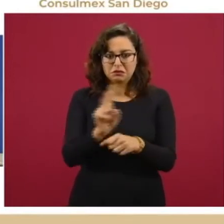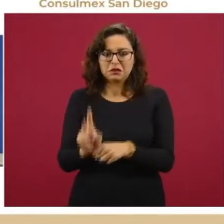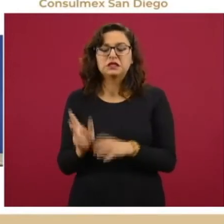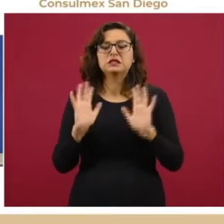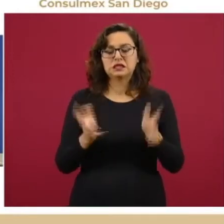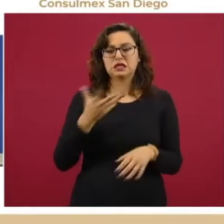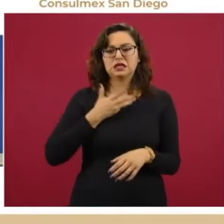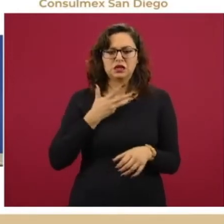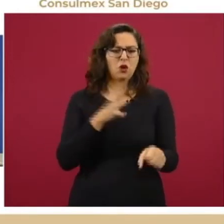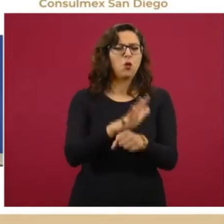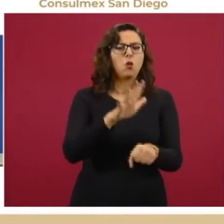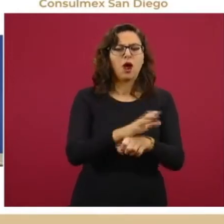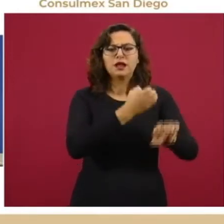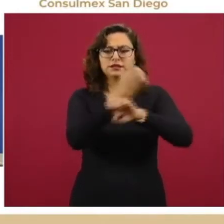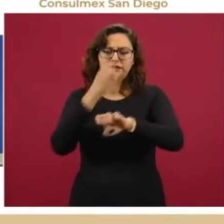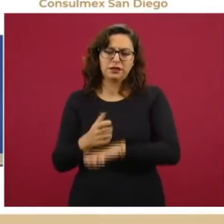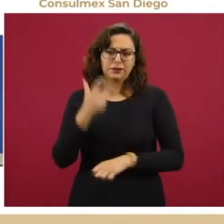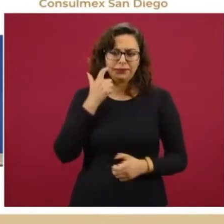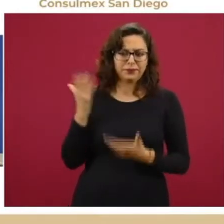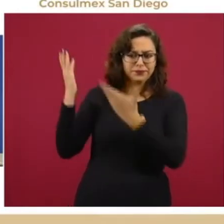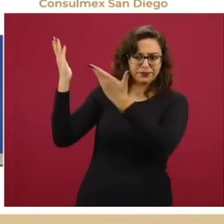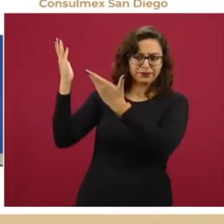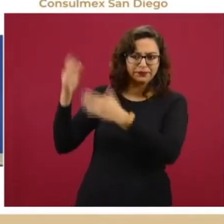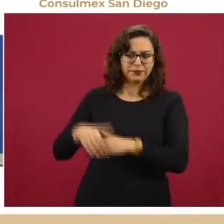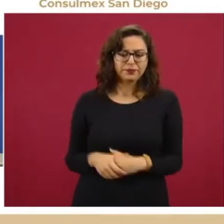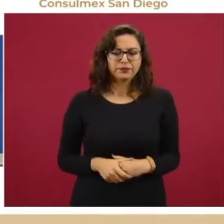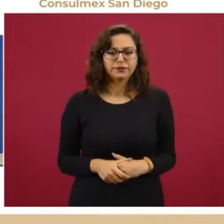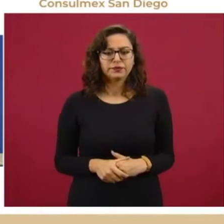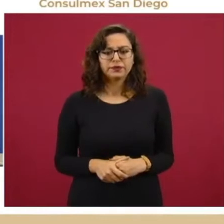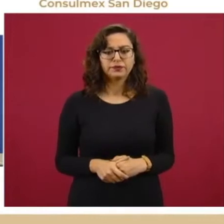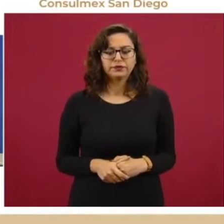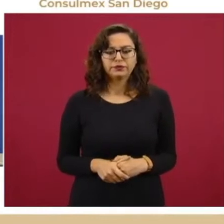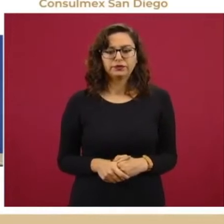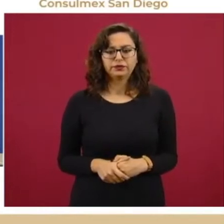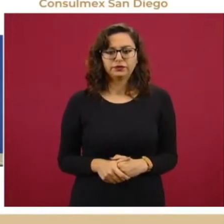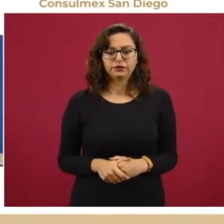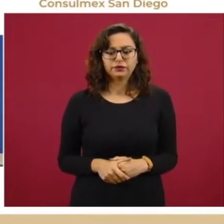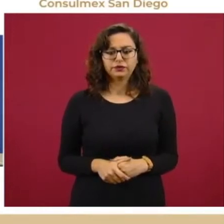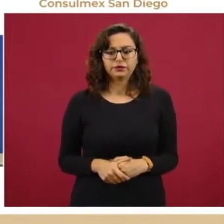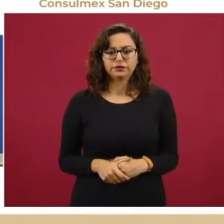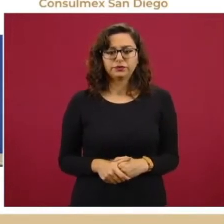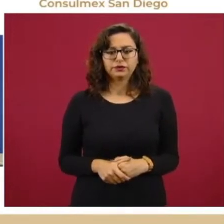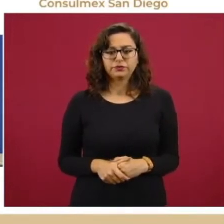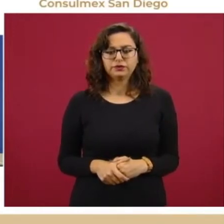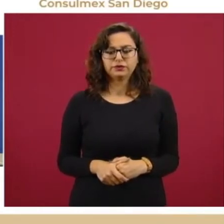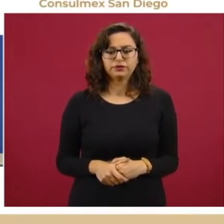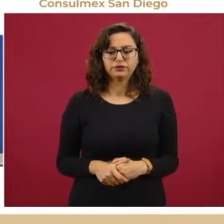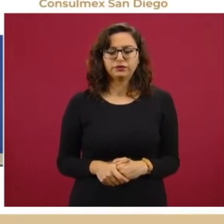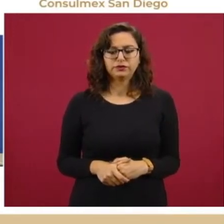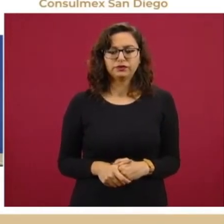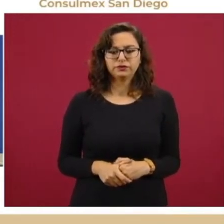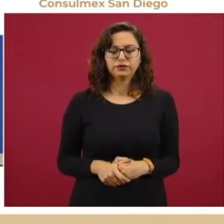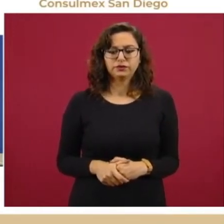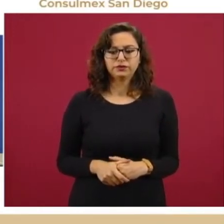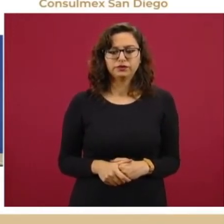Paso, Houston, Los Ángeles, McAllen, Nueva Orleans, Phoenix, Salt Lake City, Santa